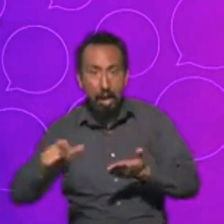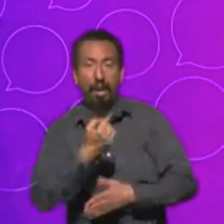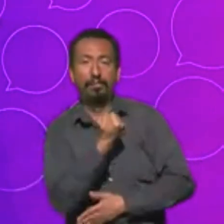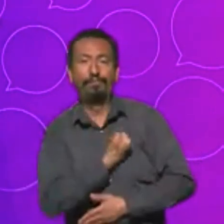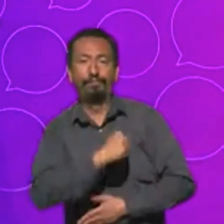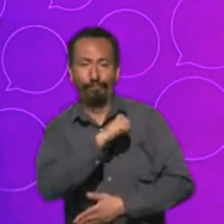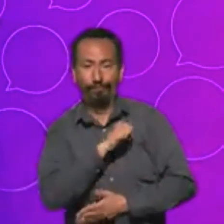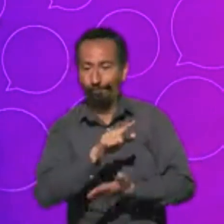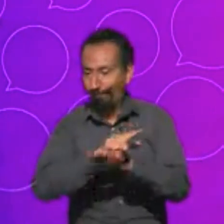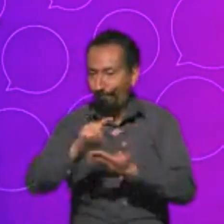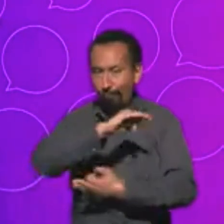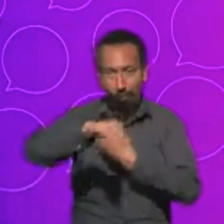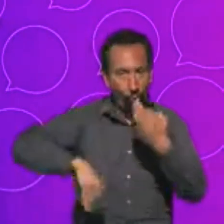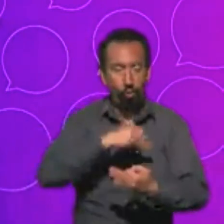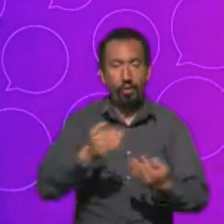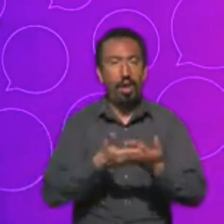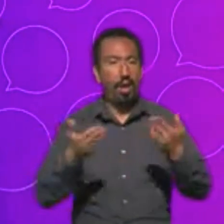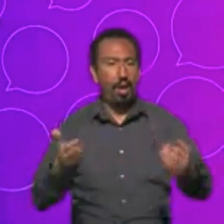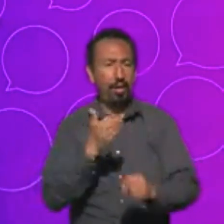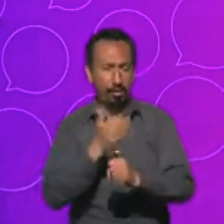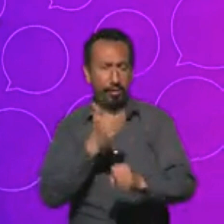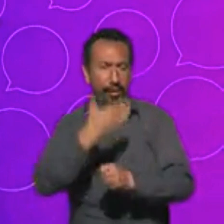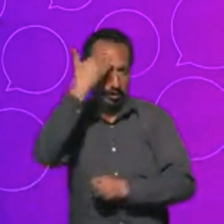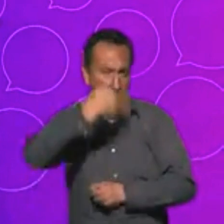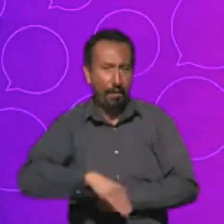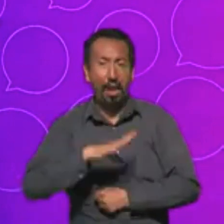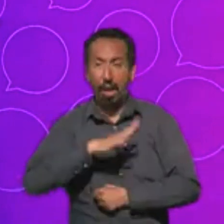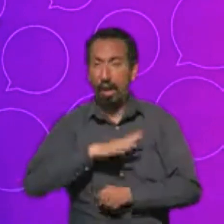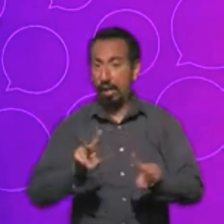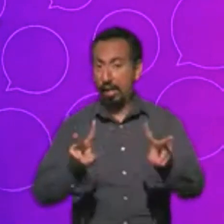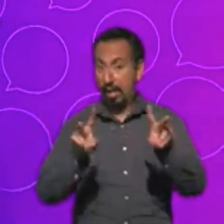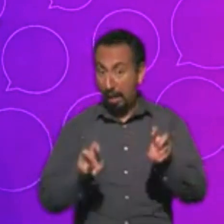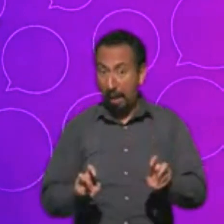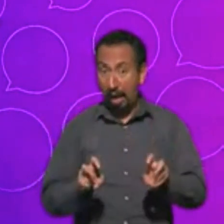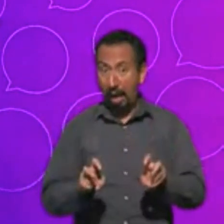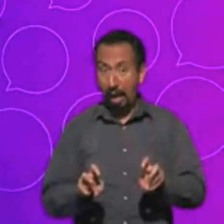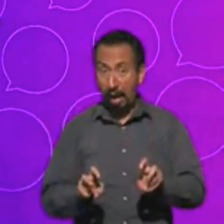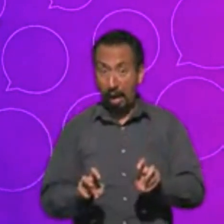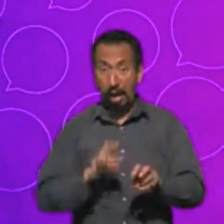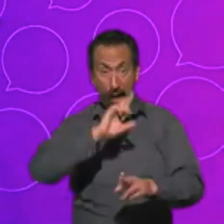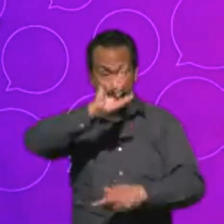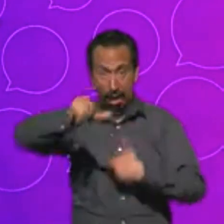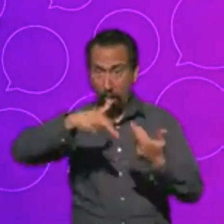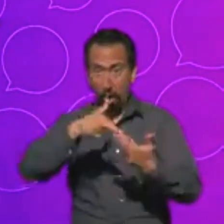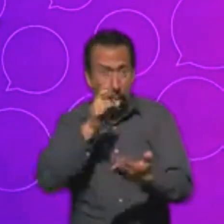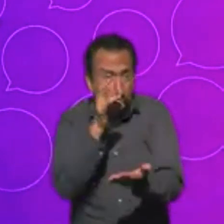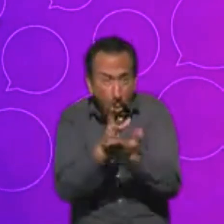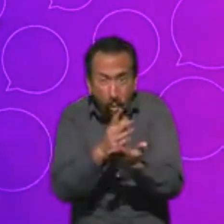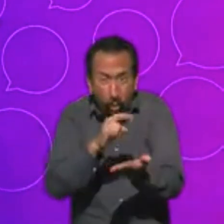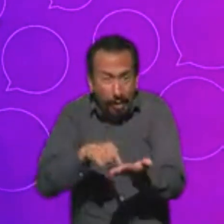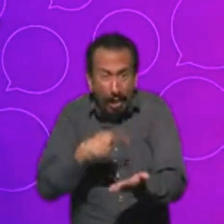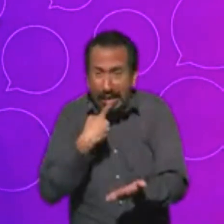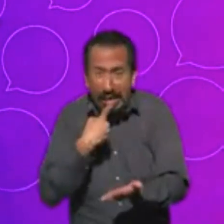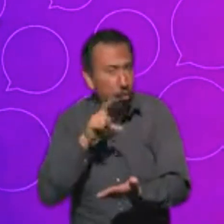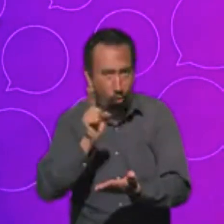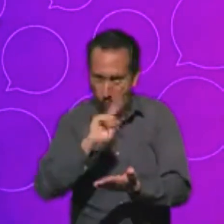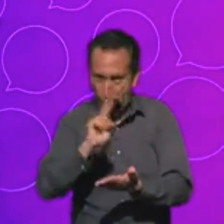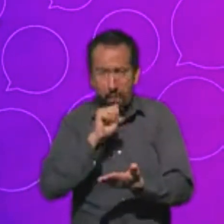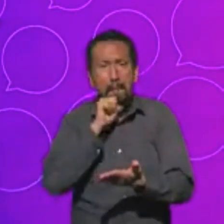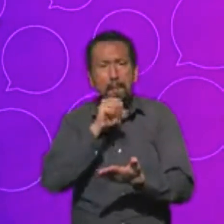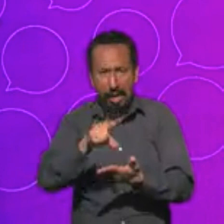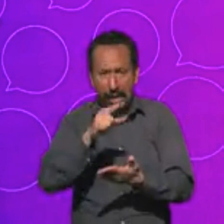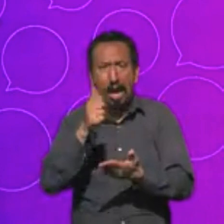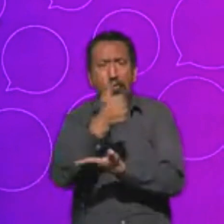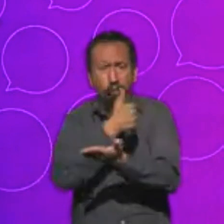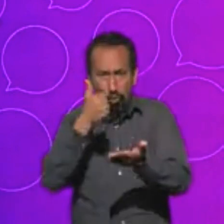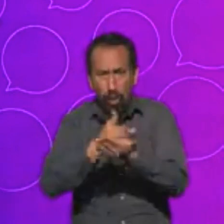tomar este varias acciones de entrada saber que este es un tema va a ser un tema regional no es un tema nada más de Celaya eh va a ser un tema que va a impactar